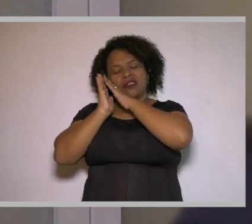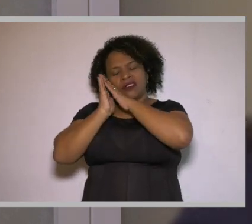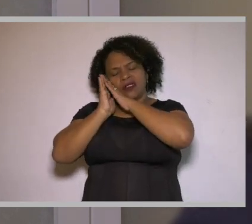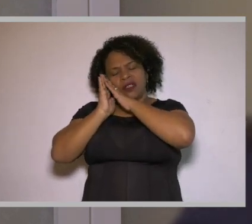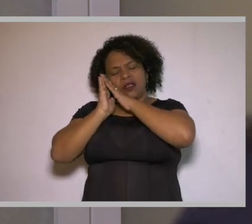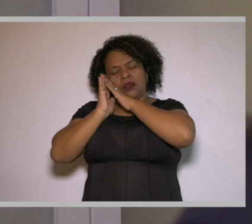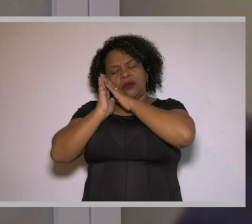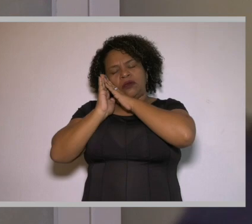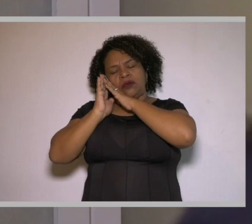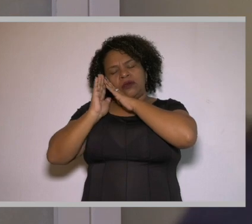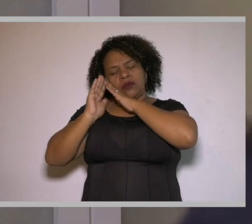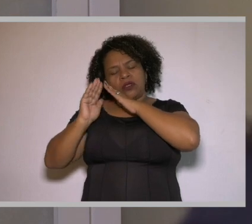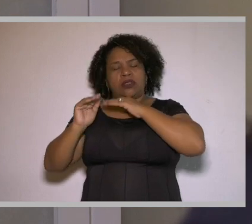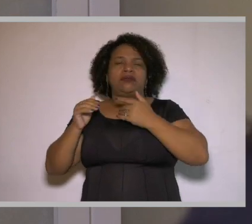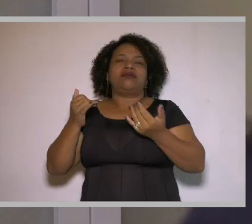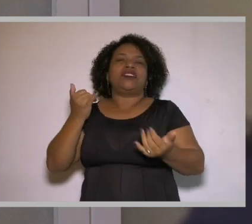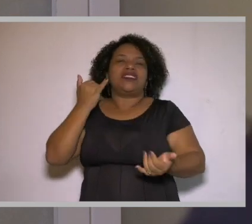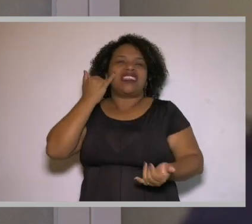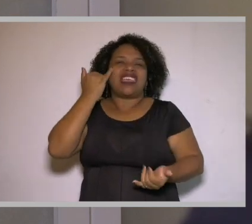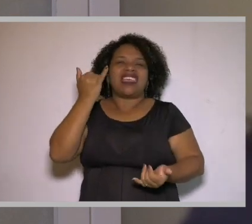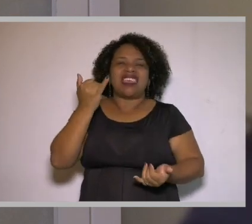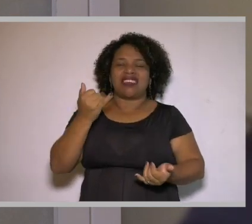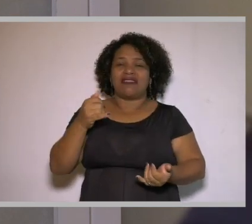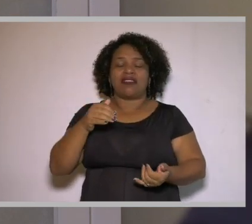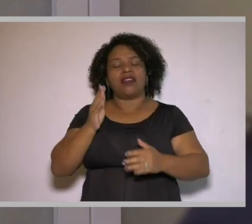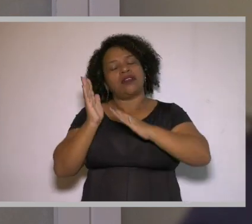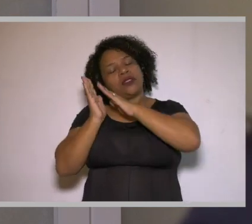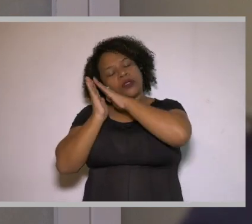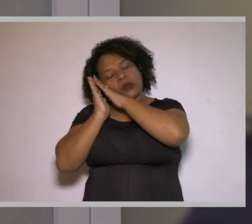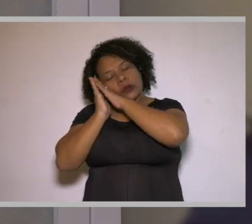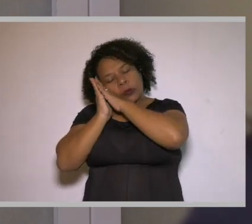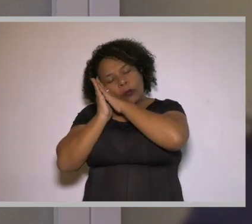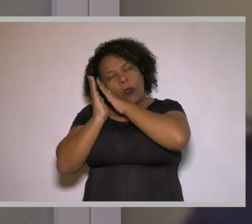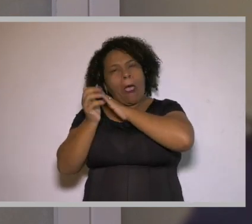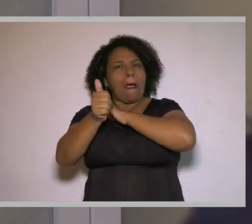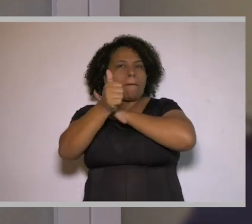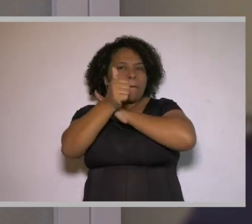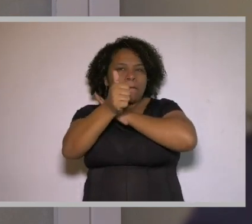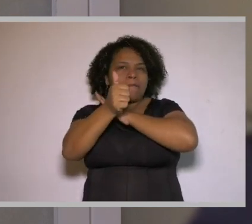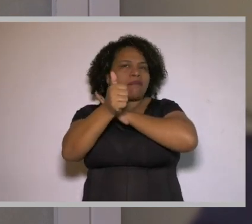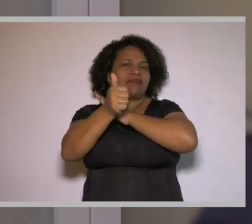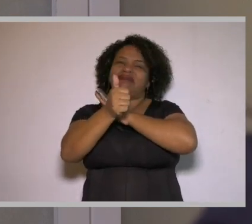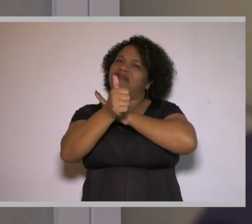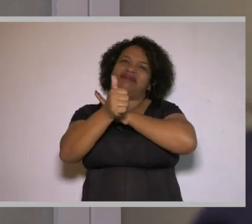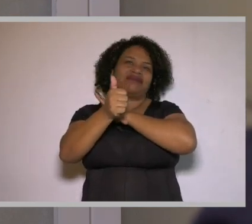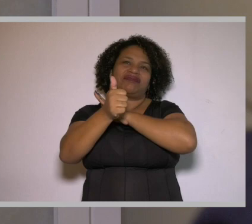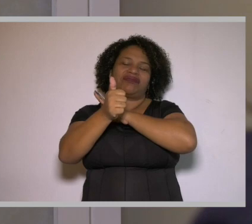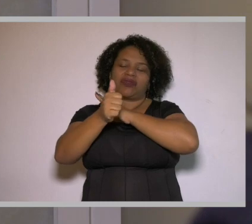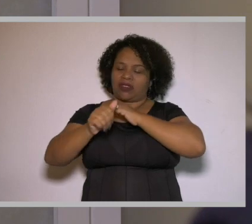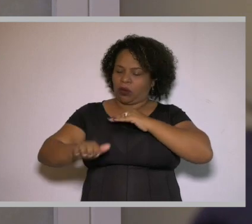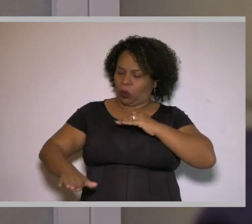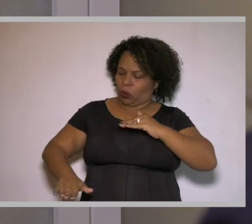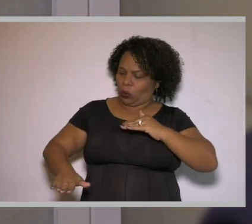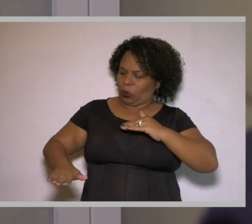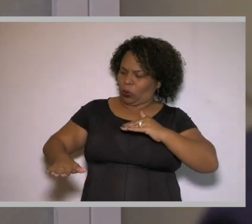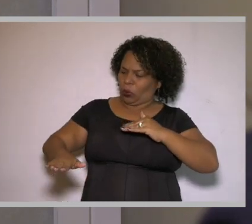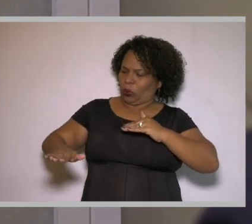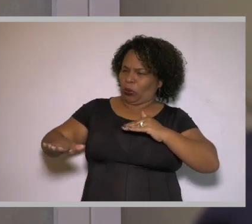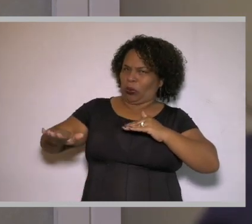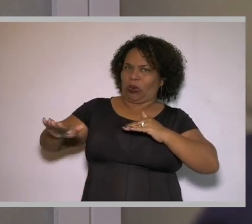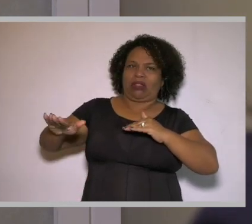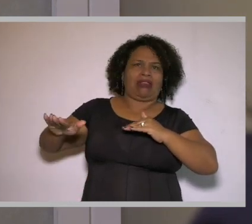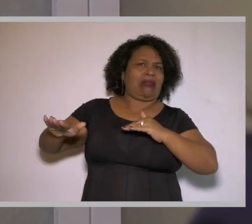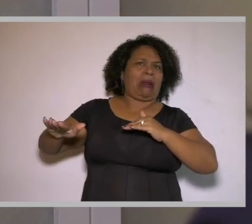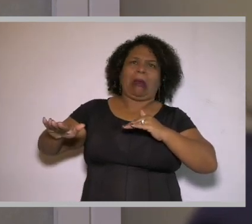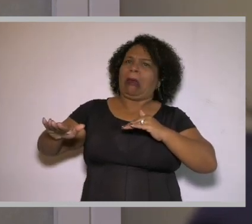vuelven respiraciones orales obligatorias y pierden la percepción de los olores porque entonces hay una obstrucción permanente de la nariz y el paciente no